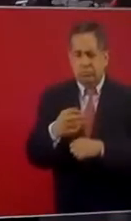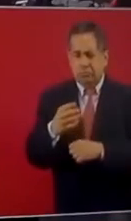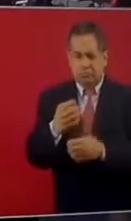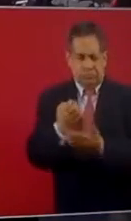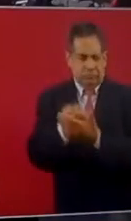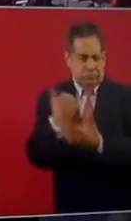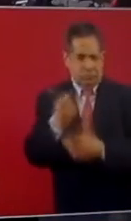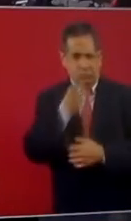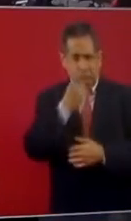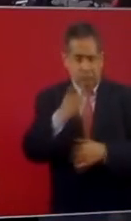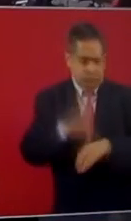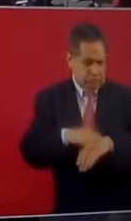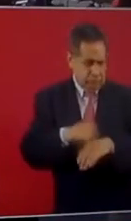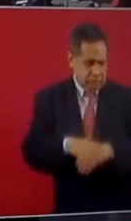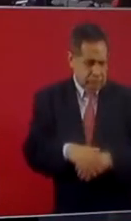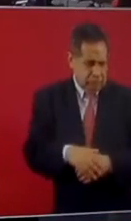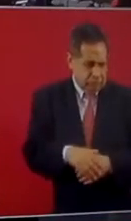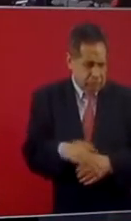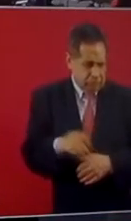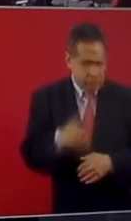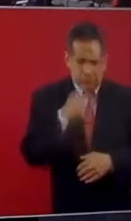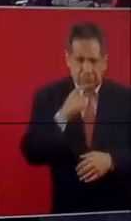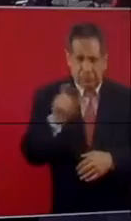JCB Noticias y Música,